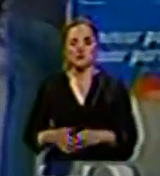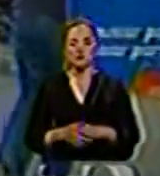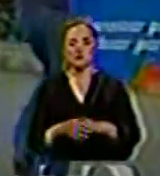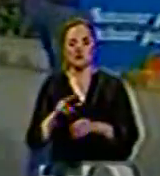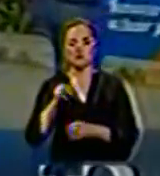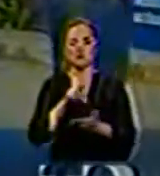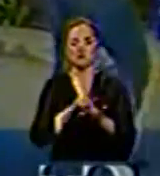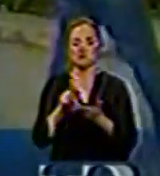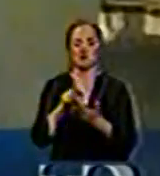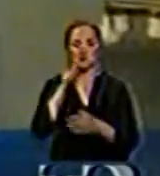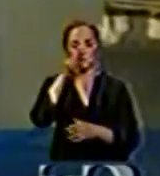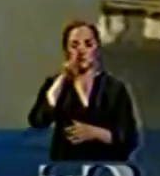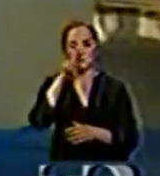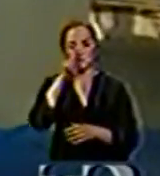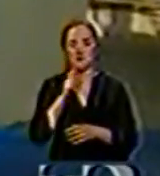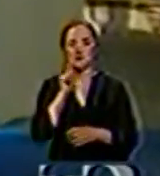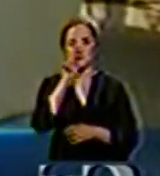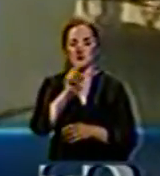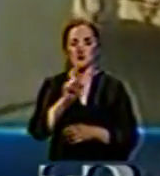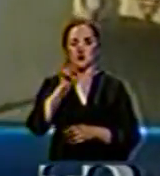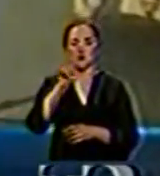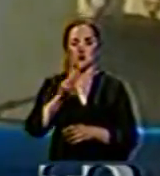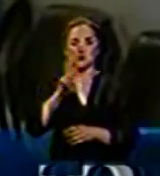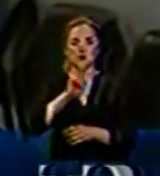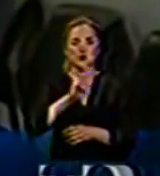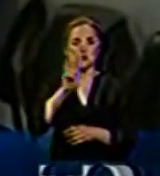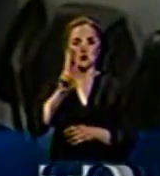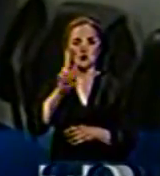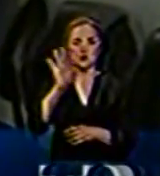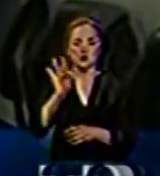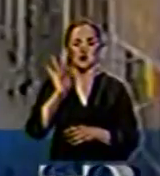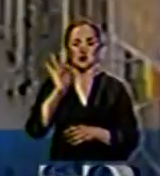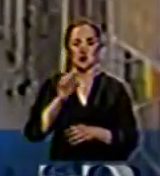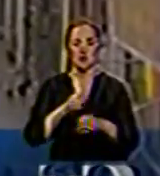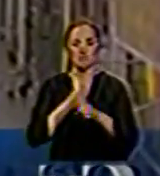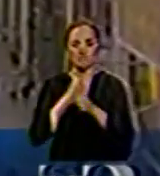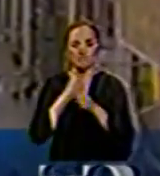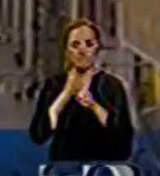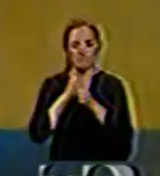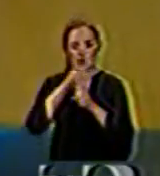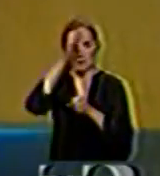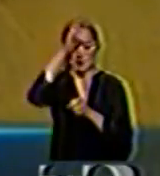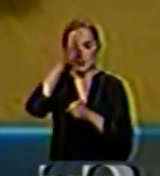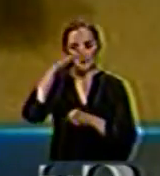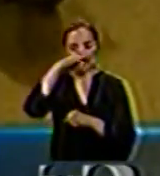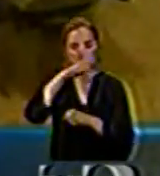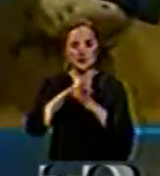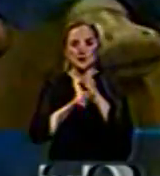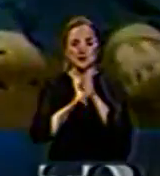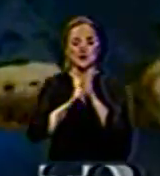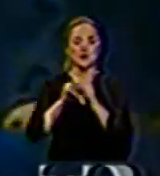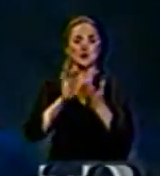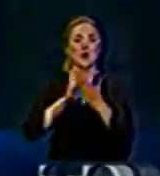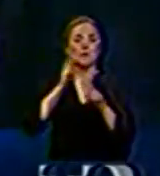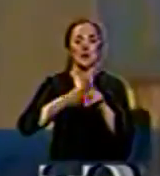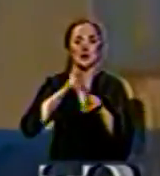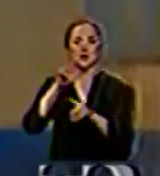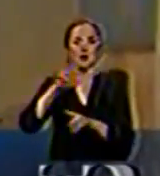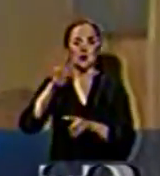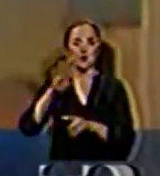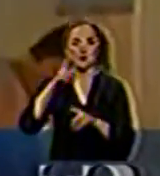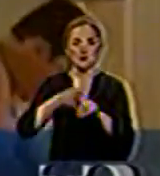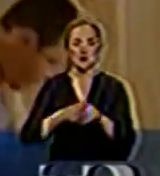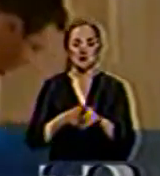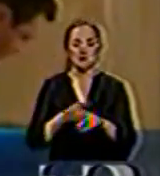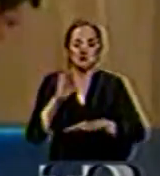de sueldos al personal. Los 229 colaboradores que le quedan al Hospital de Niños León Becerra llevan entre 3 y 4 meses sin cobrar, pero aún